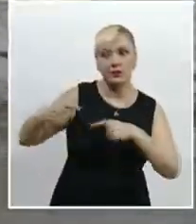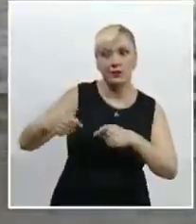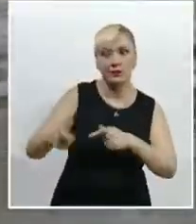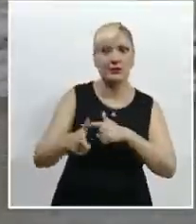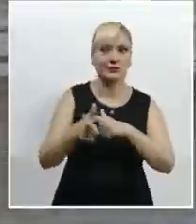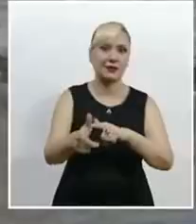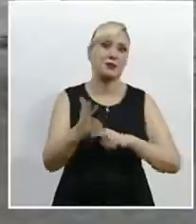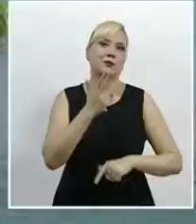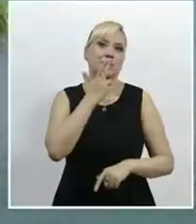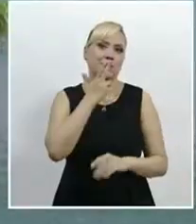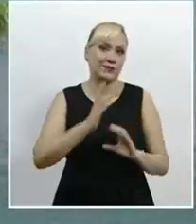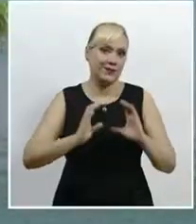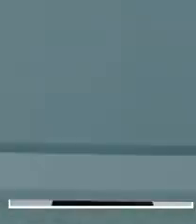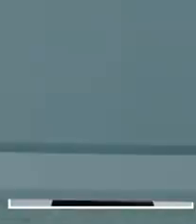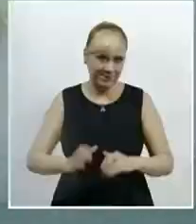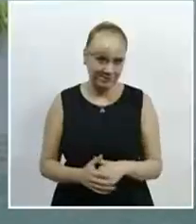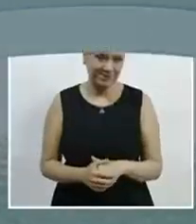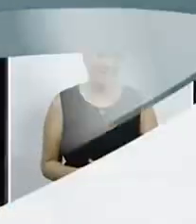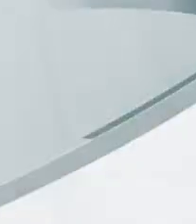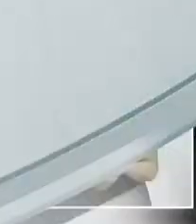las futuras.